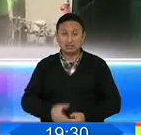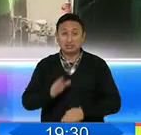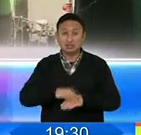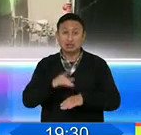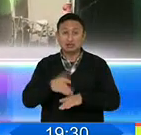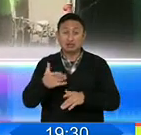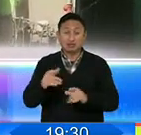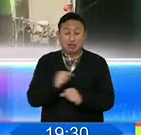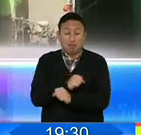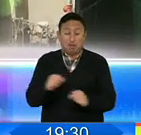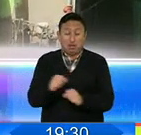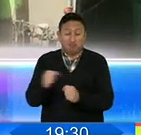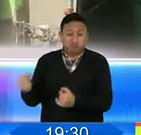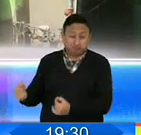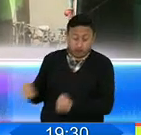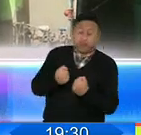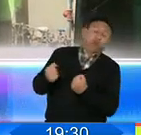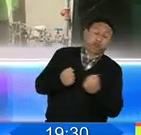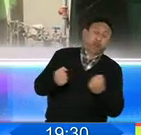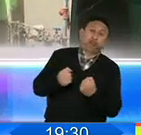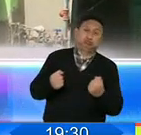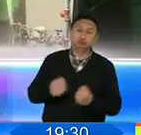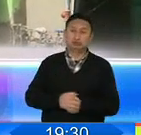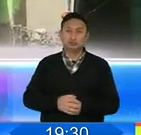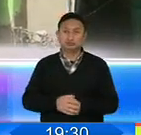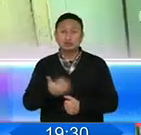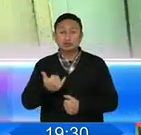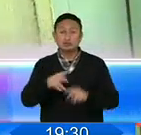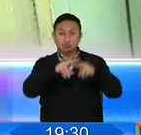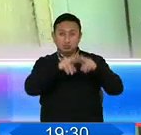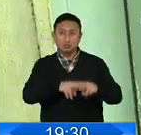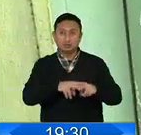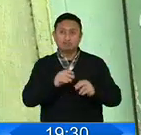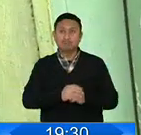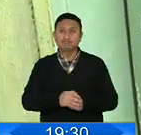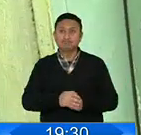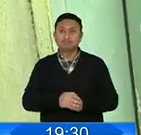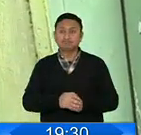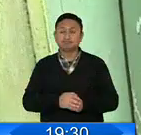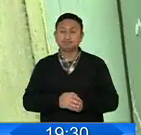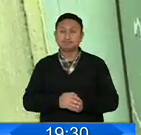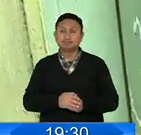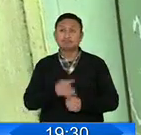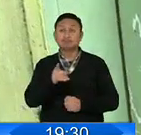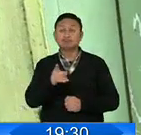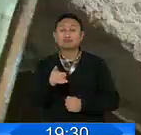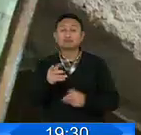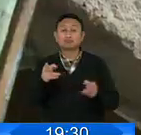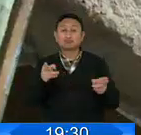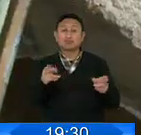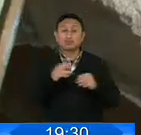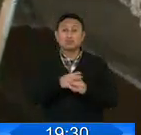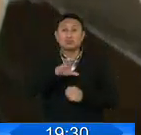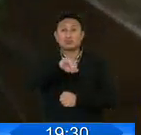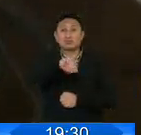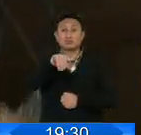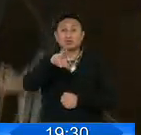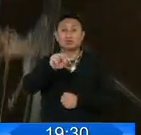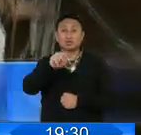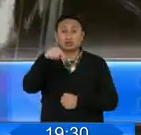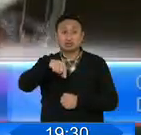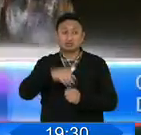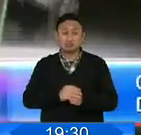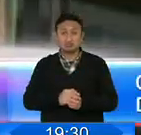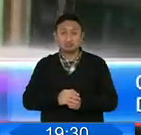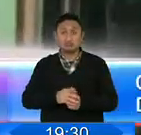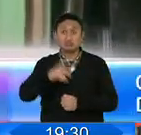la onda expansiva, está siendo revisada. El departamento de Jenny Simba es uno de los más afectados. Cuenta que la explosión vino